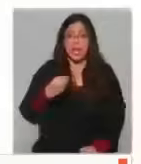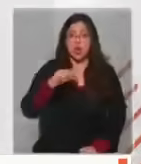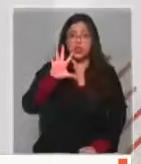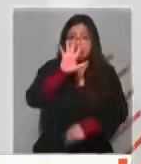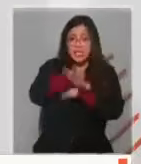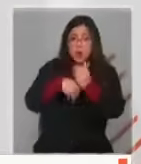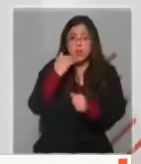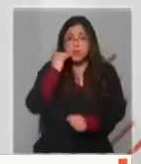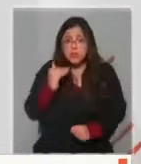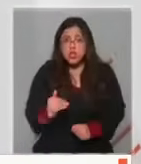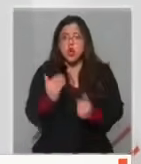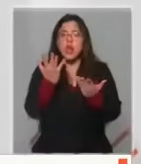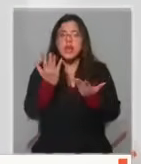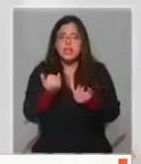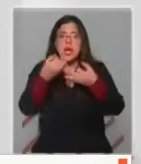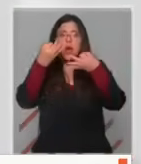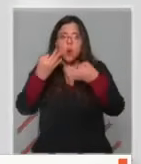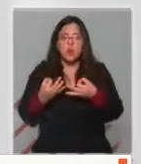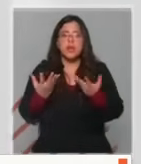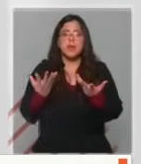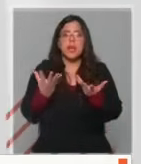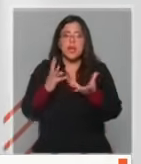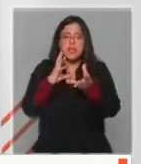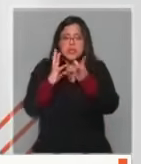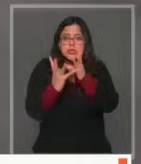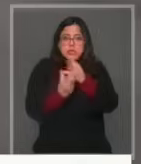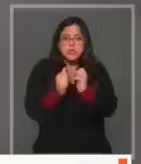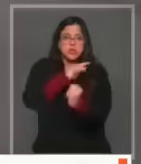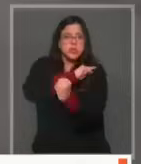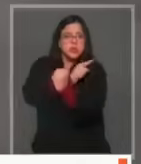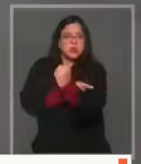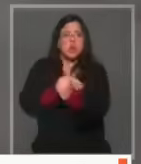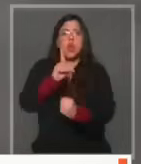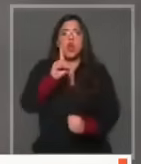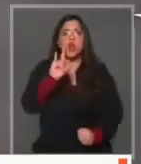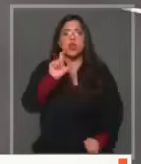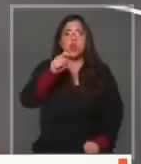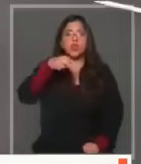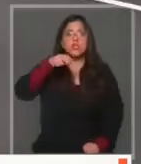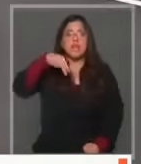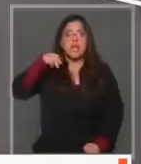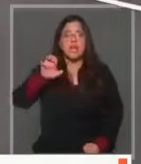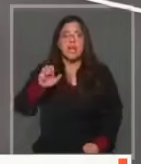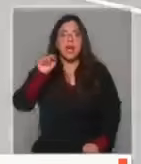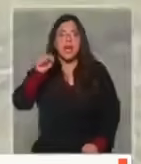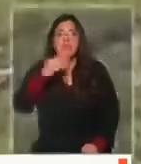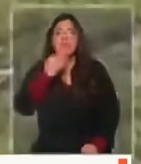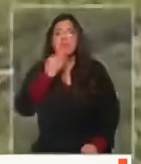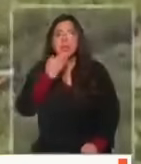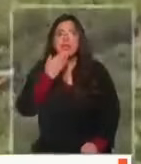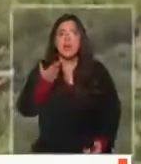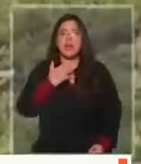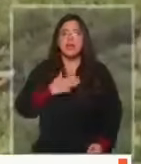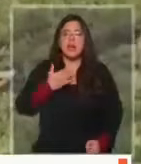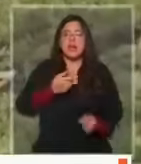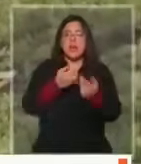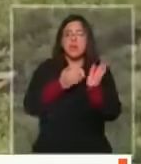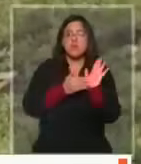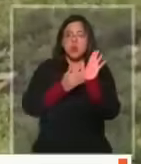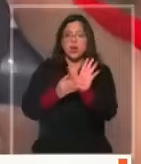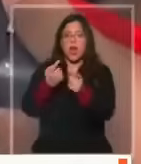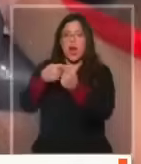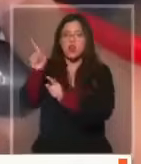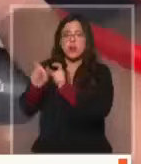años necesita para tratar su distrofia muscular de Duchenne. Una gesta que también busca visibilizar a otros en su